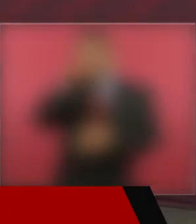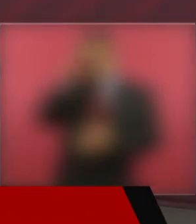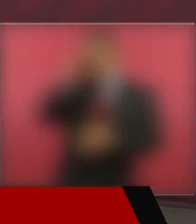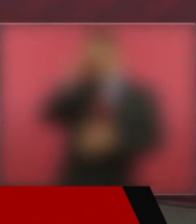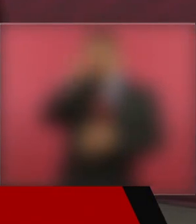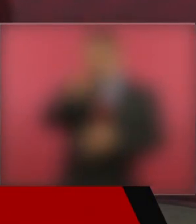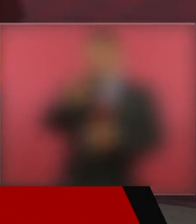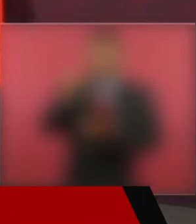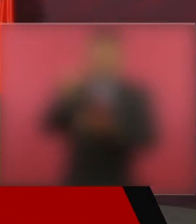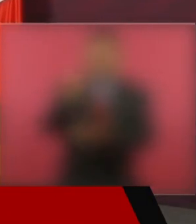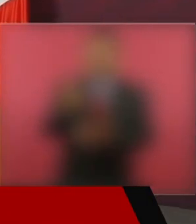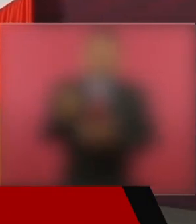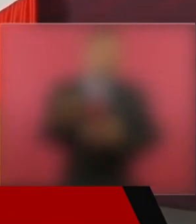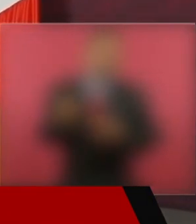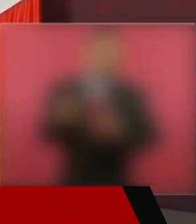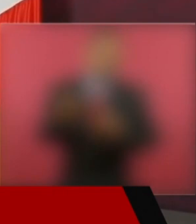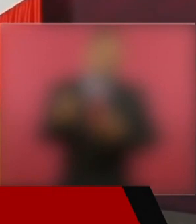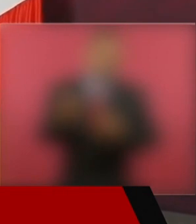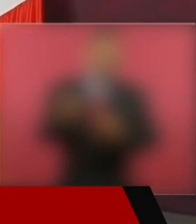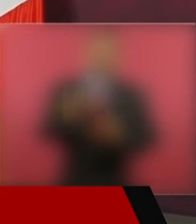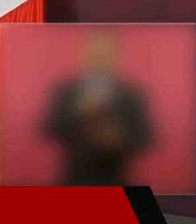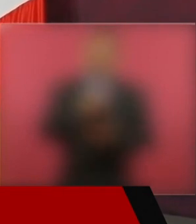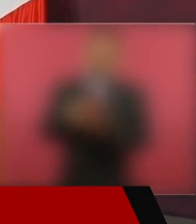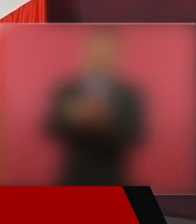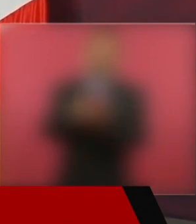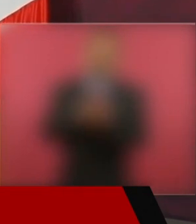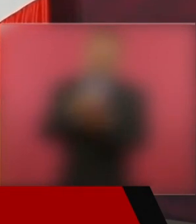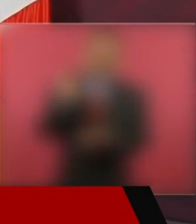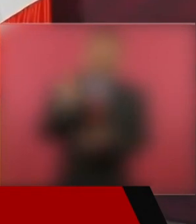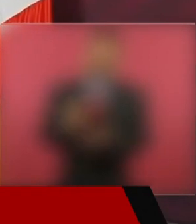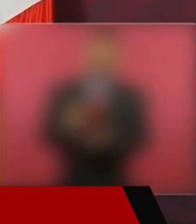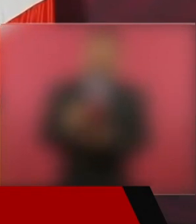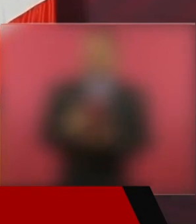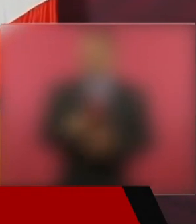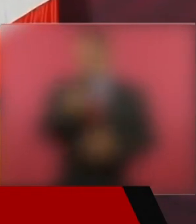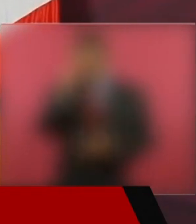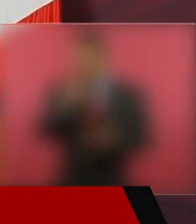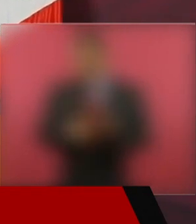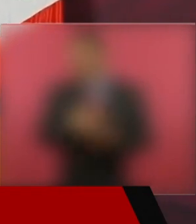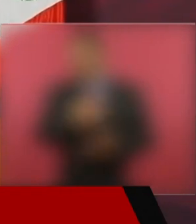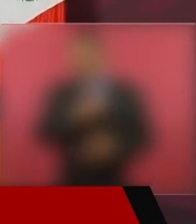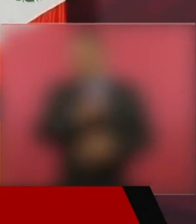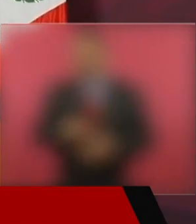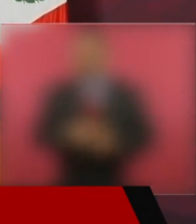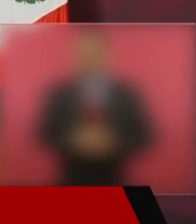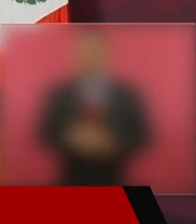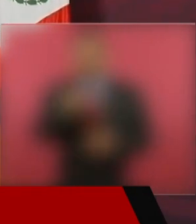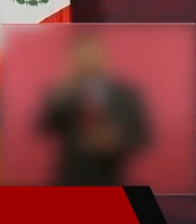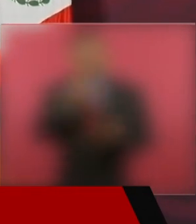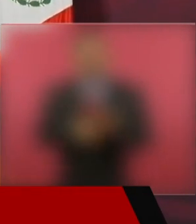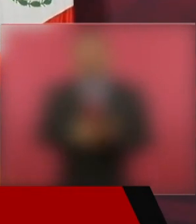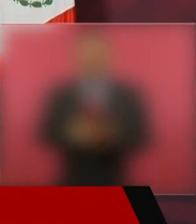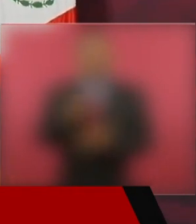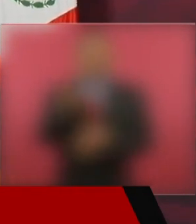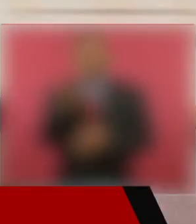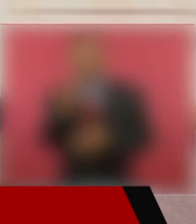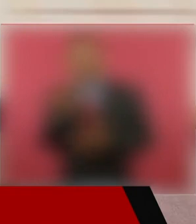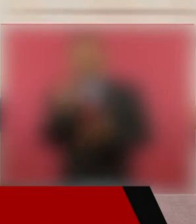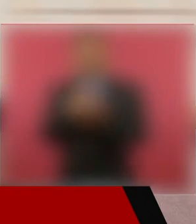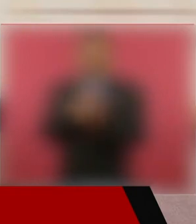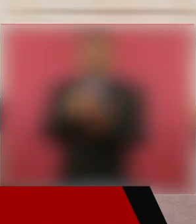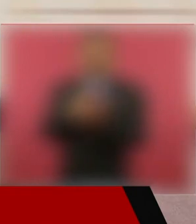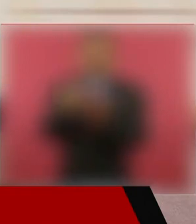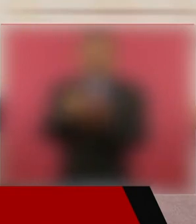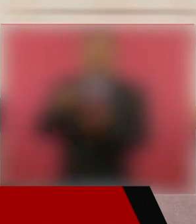las instituciones, no solamente ante el Tribunal Electoral, que es la instancia correcta para tener este tipo de